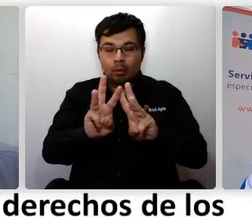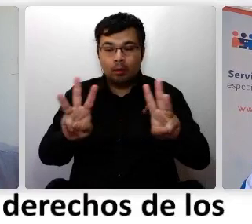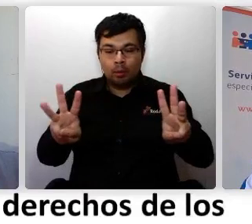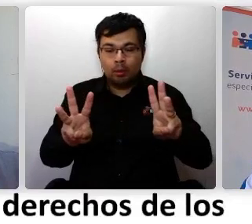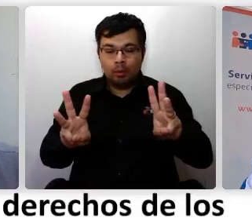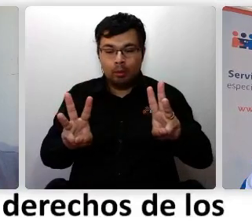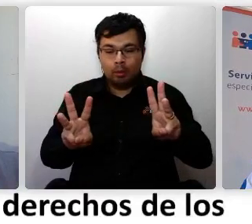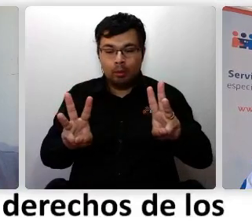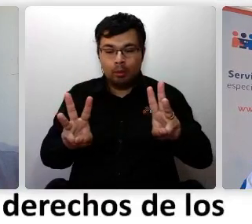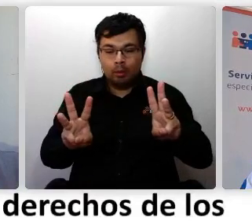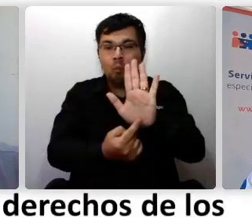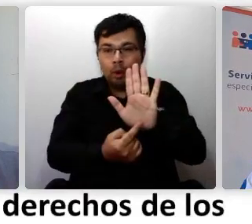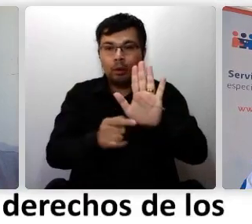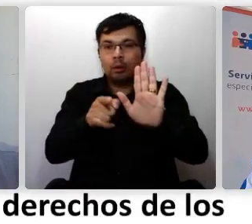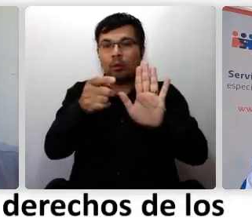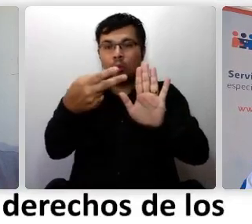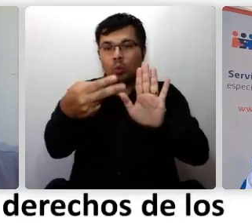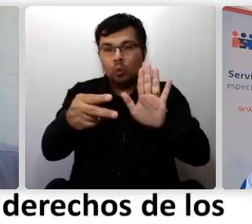como les comenté.